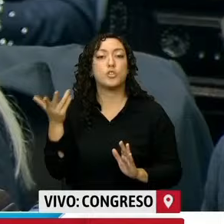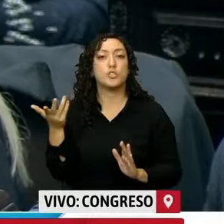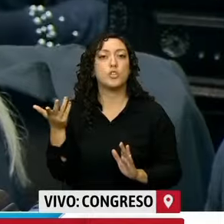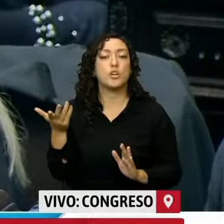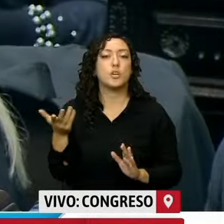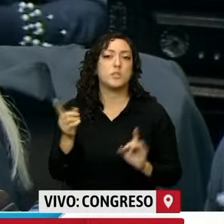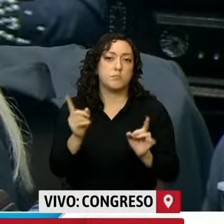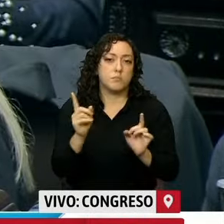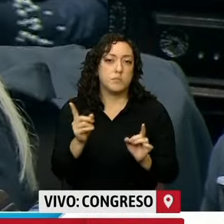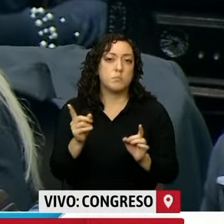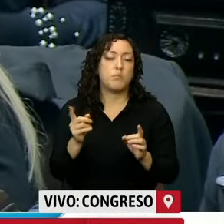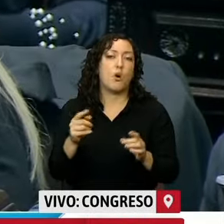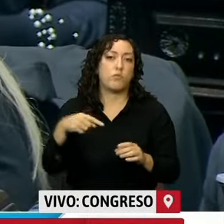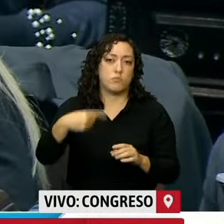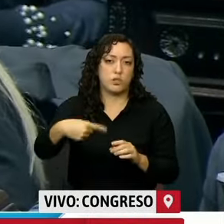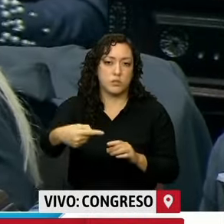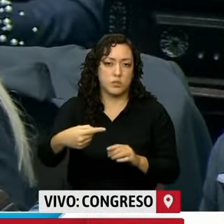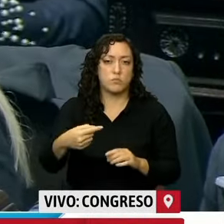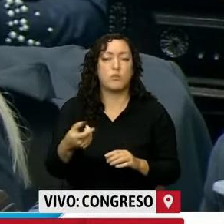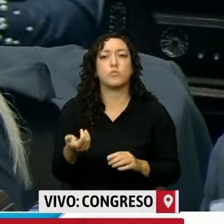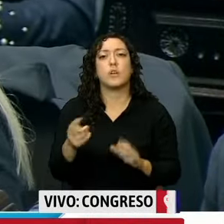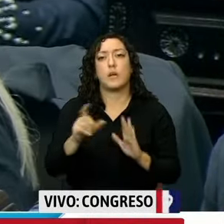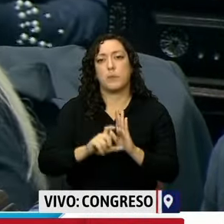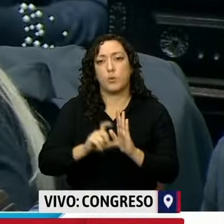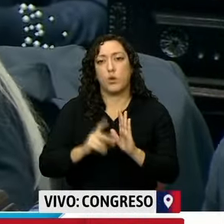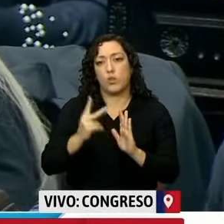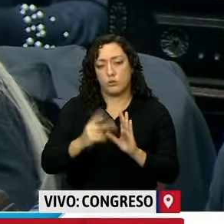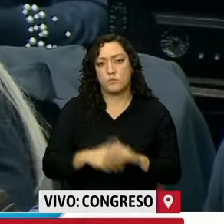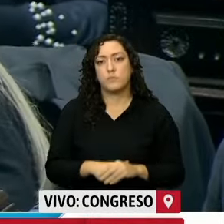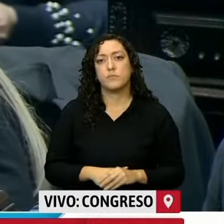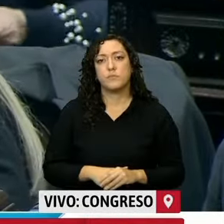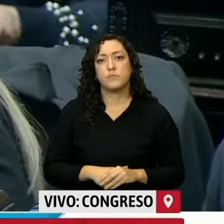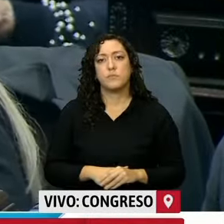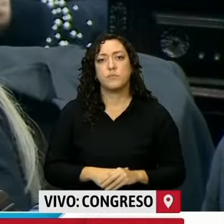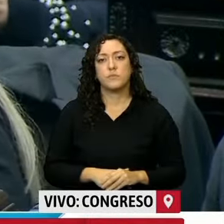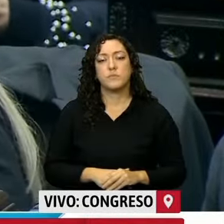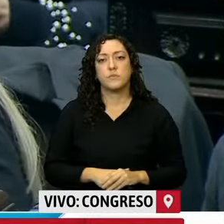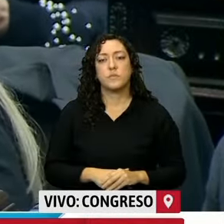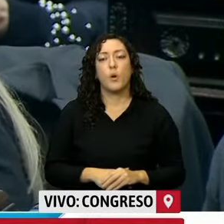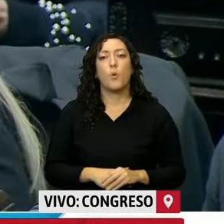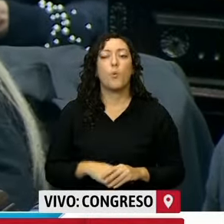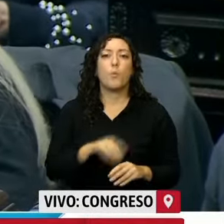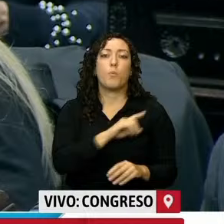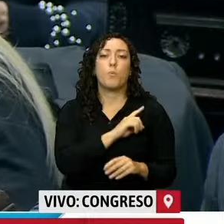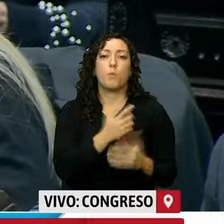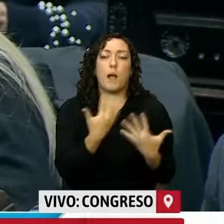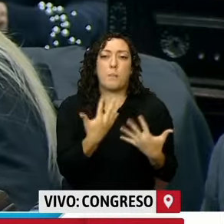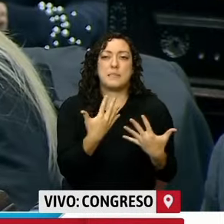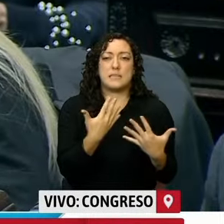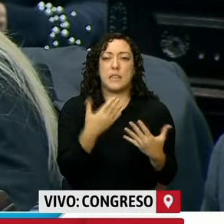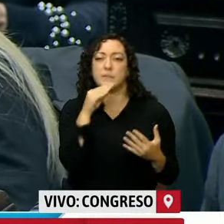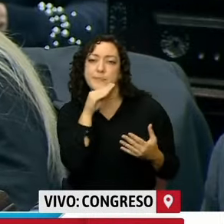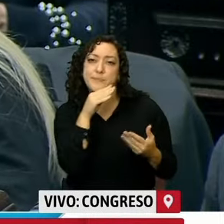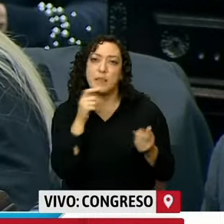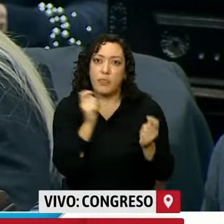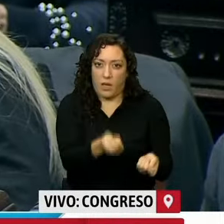misma posición para los dos siguientes que son los otros dos capítulos hay una delegación de facultades en